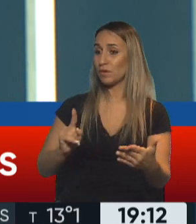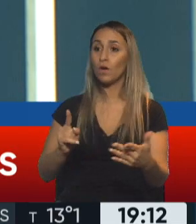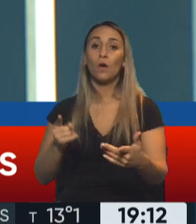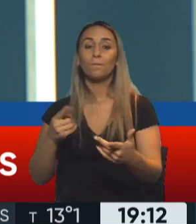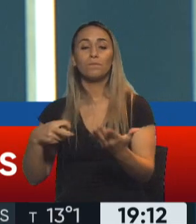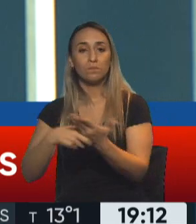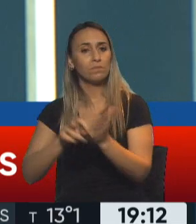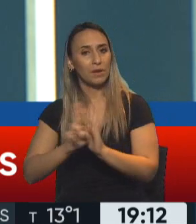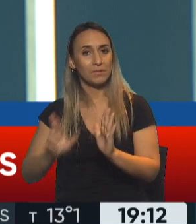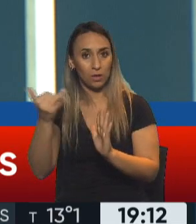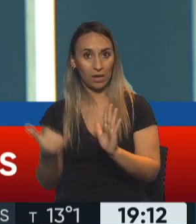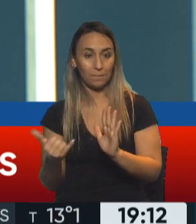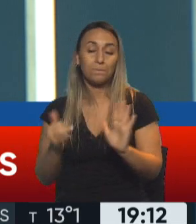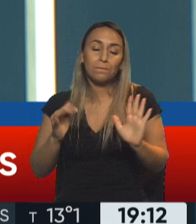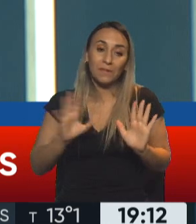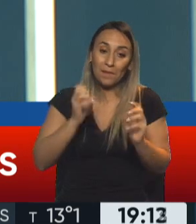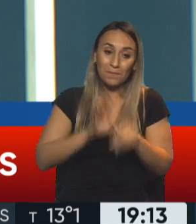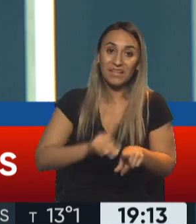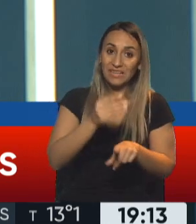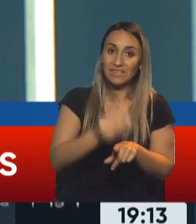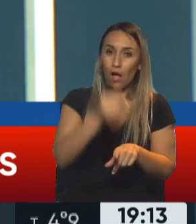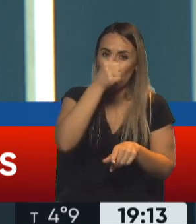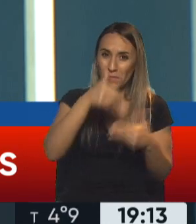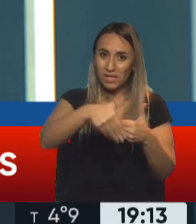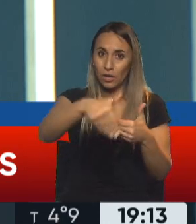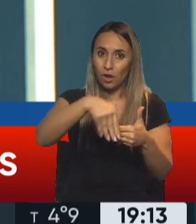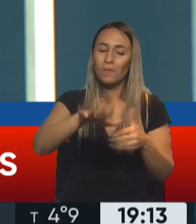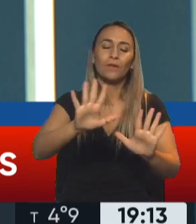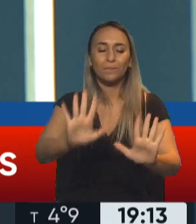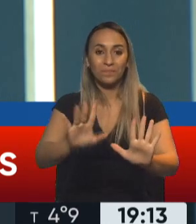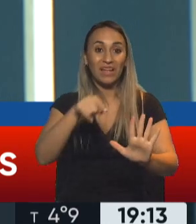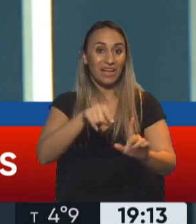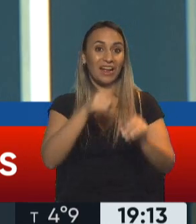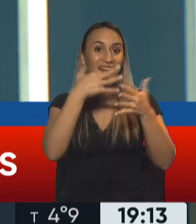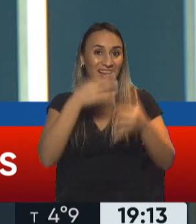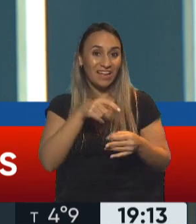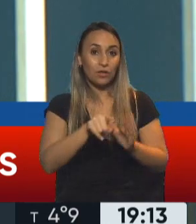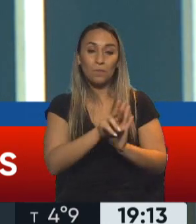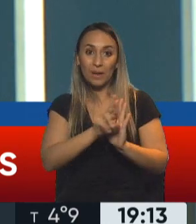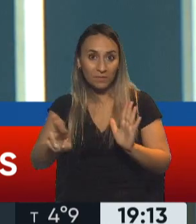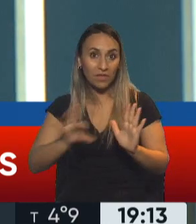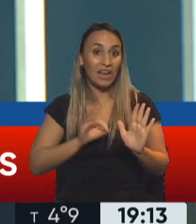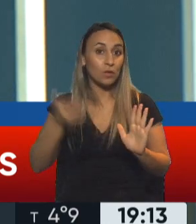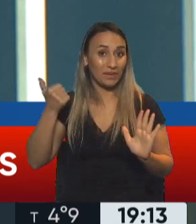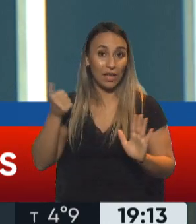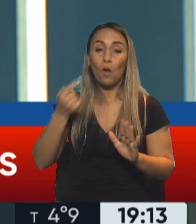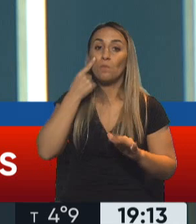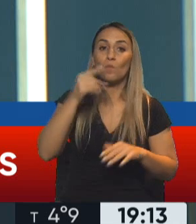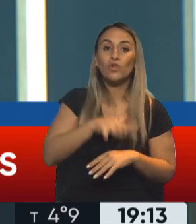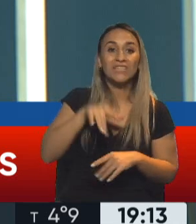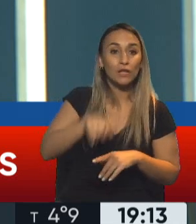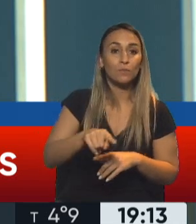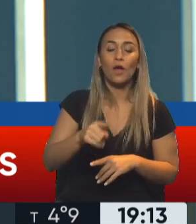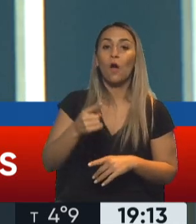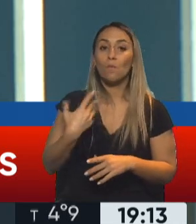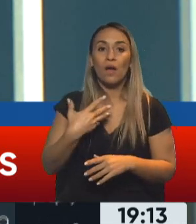semana. Supuestamente va a haber una coordinación. A ver, tengamos en claro esto. Esto está habilitado desde el año pasado. O sea, desde el año pasado los municipios podían controlar